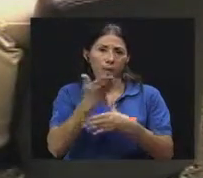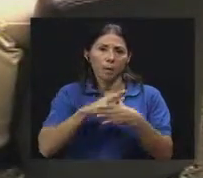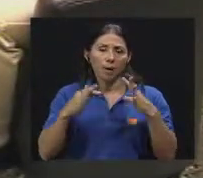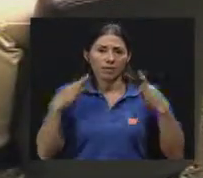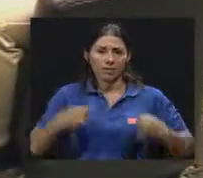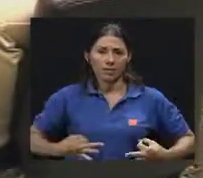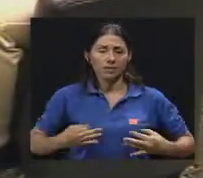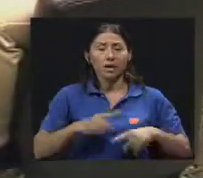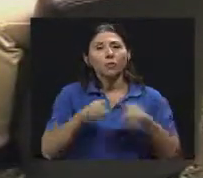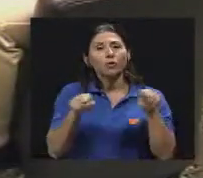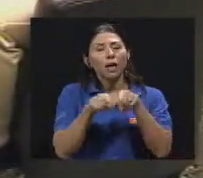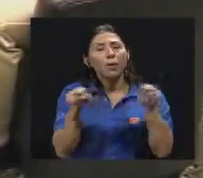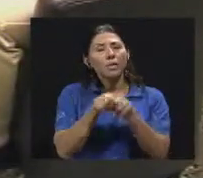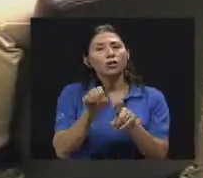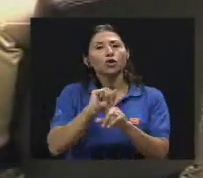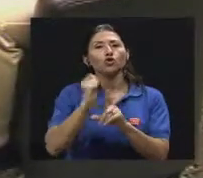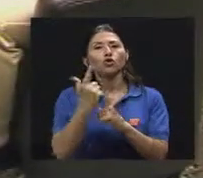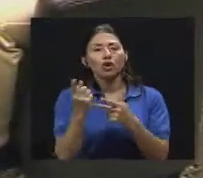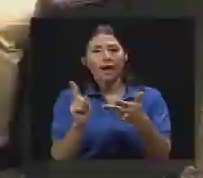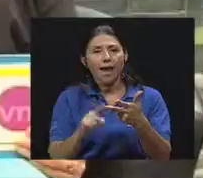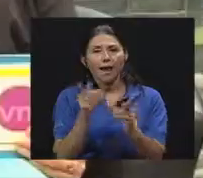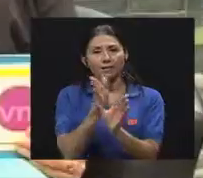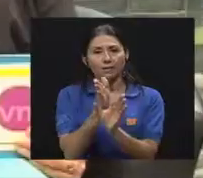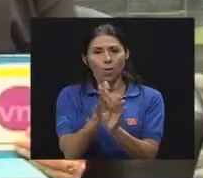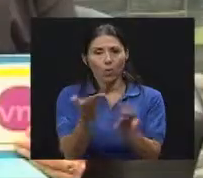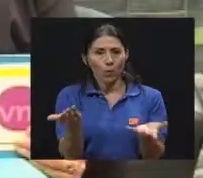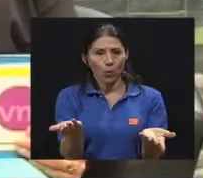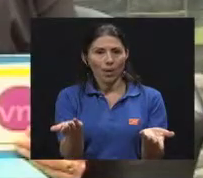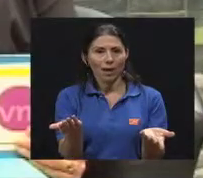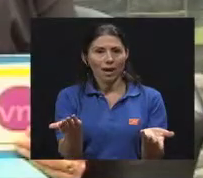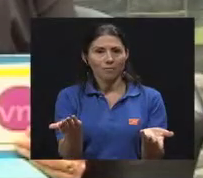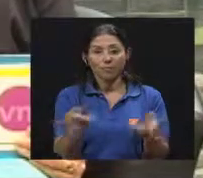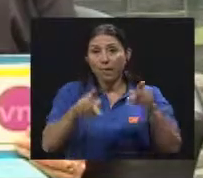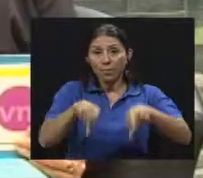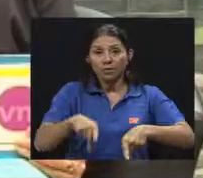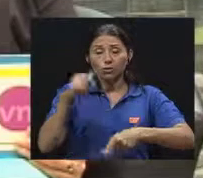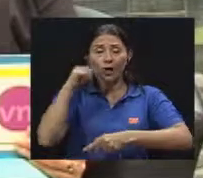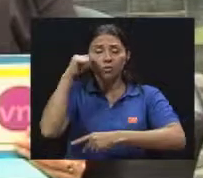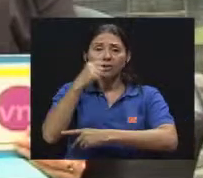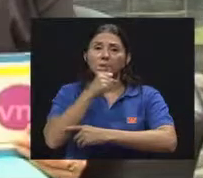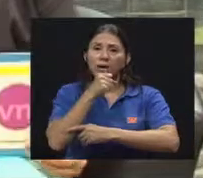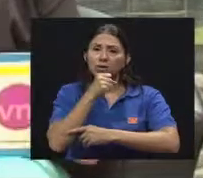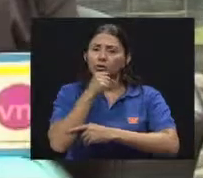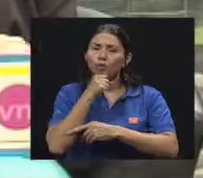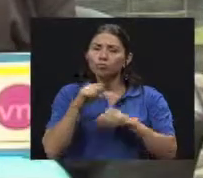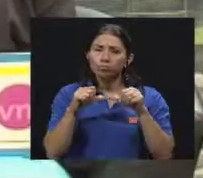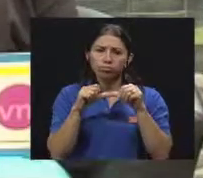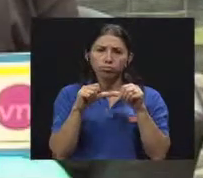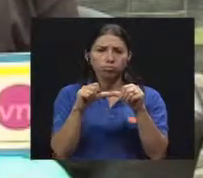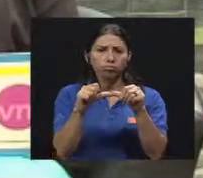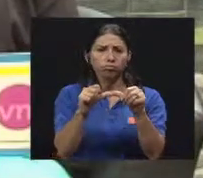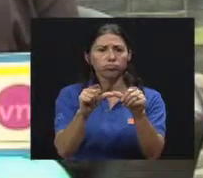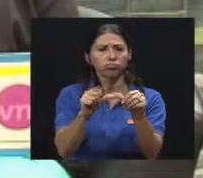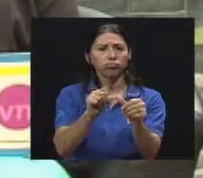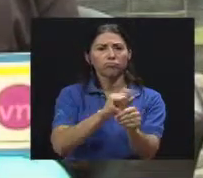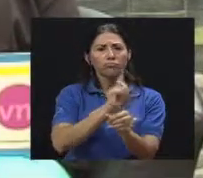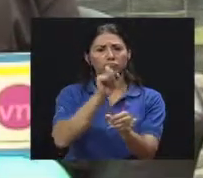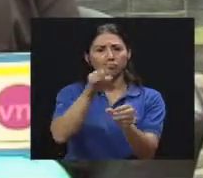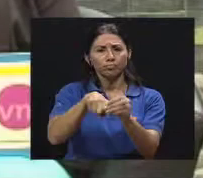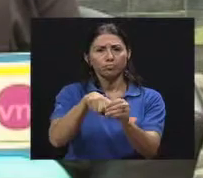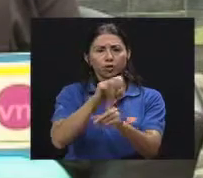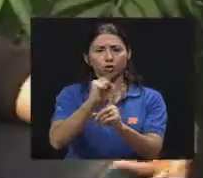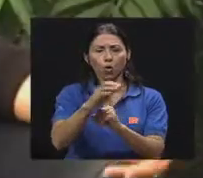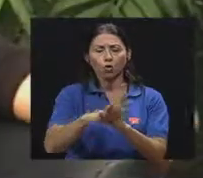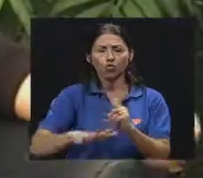pero también se trabaje la parte social, la parte psicológica, ¿verdad?, donde el adulto mayor siga integrado también a la sociedad y